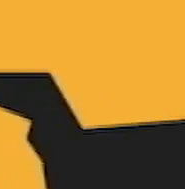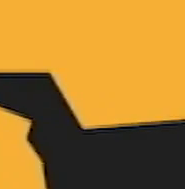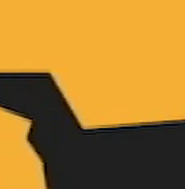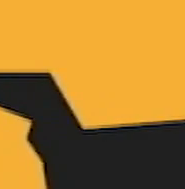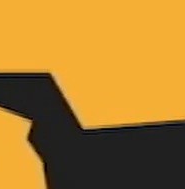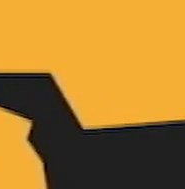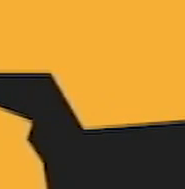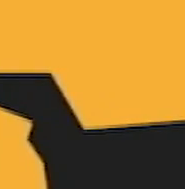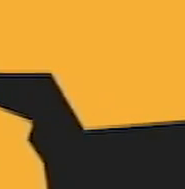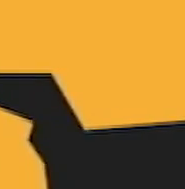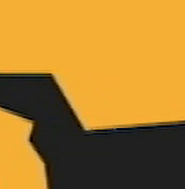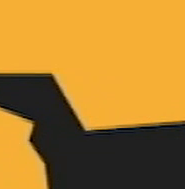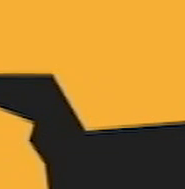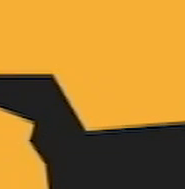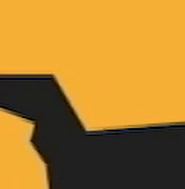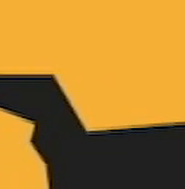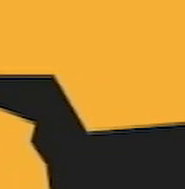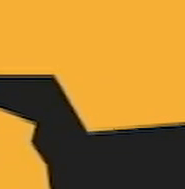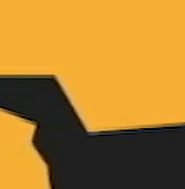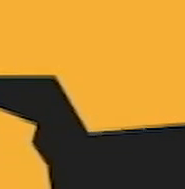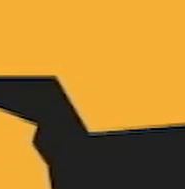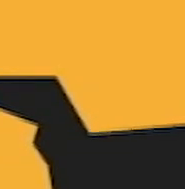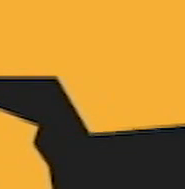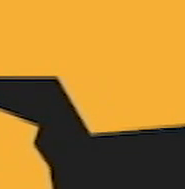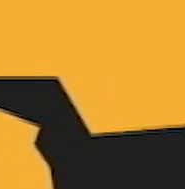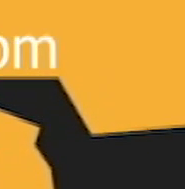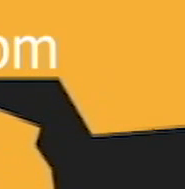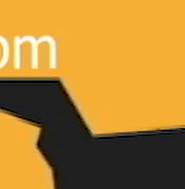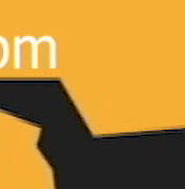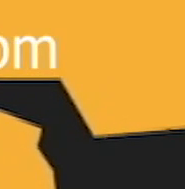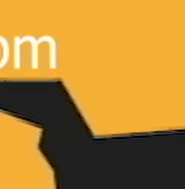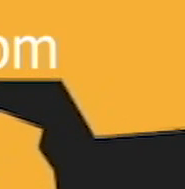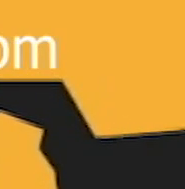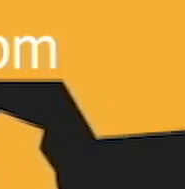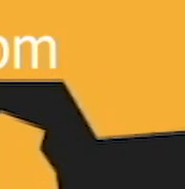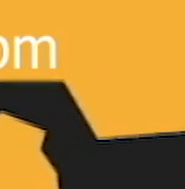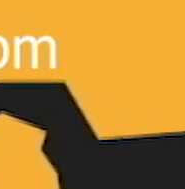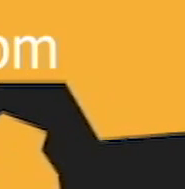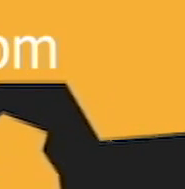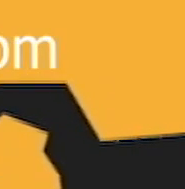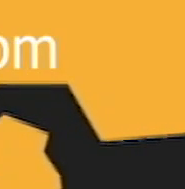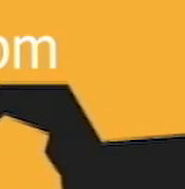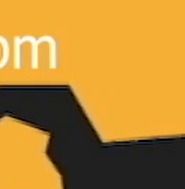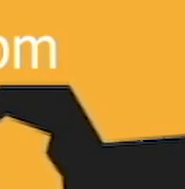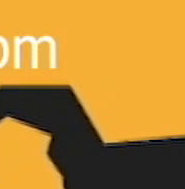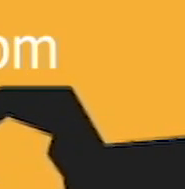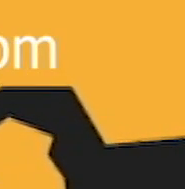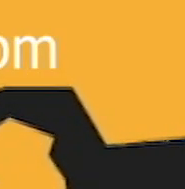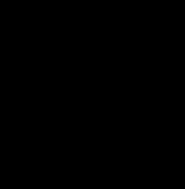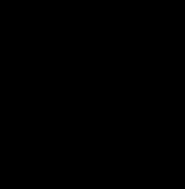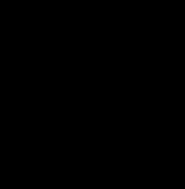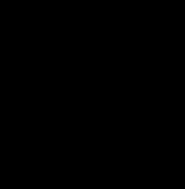mercancías. Documentales UNED, aquí por 13, Costa Rica Televisión.